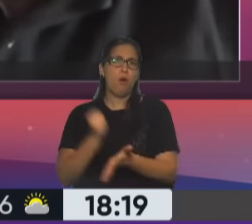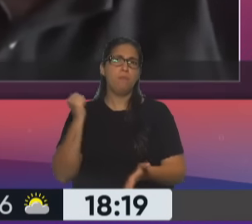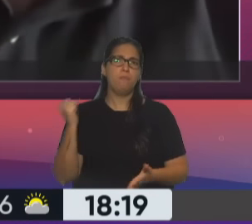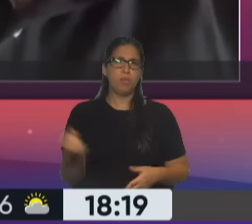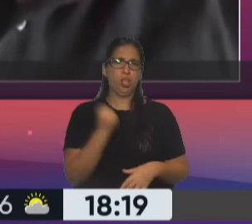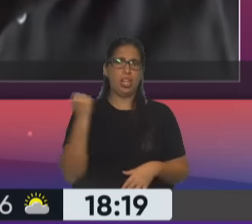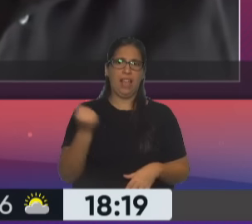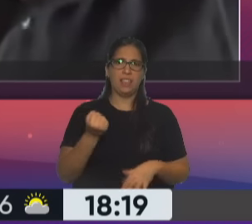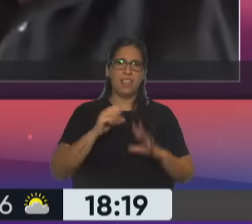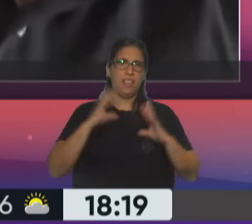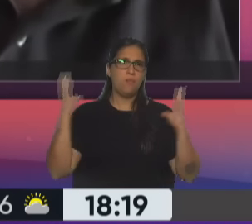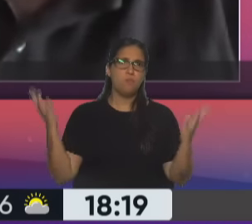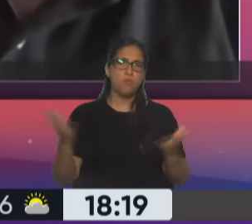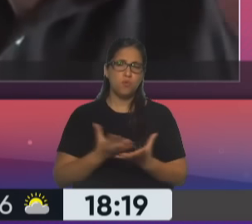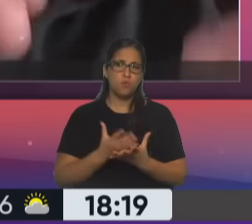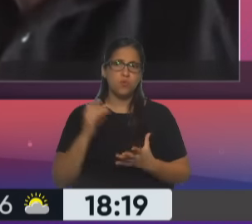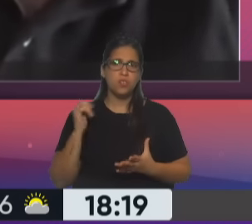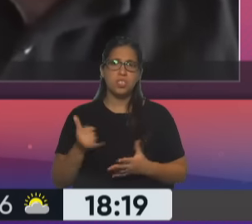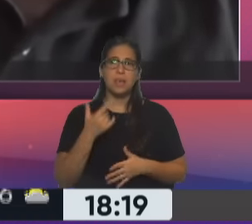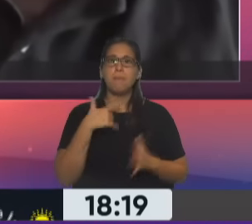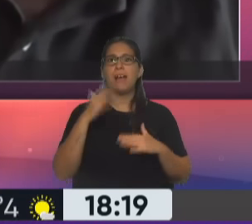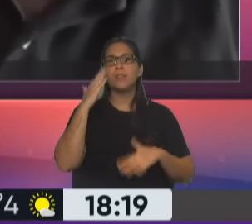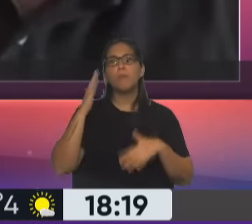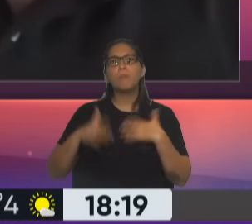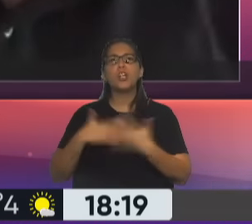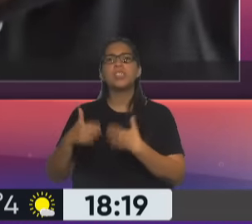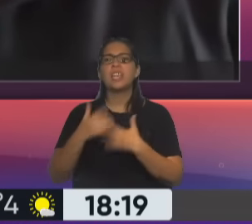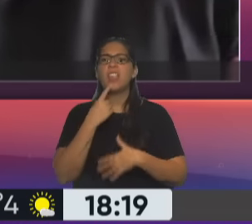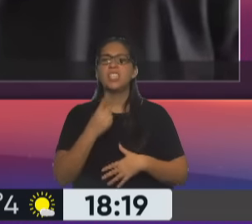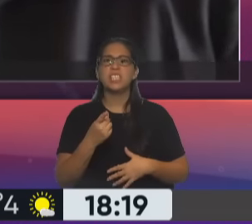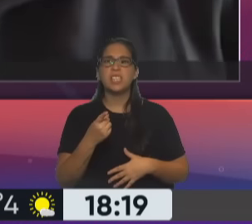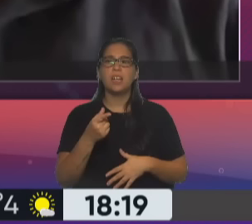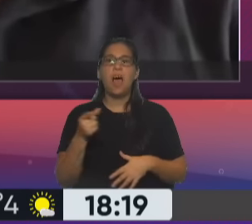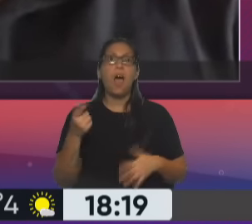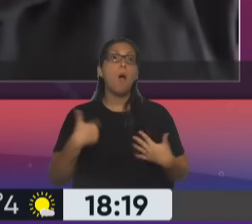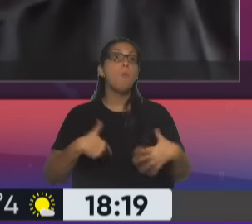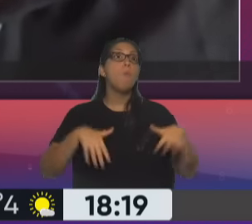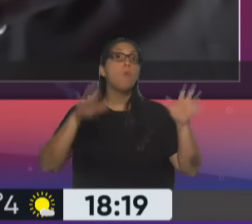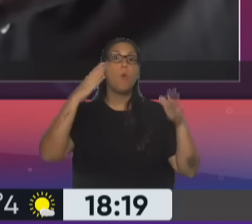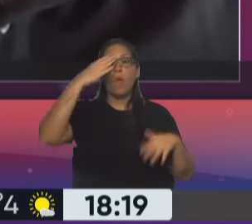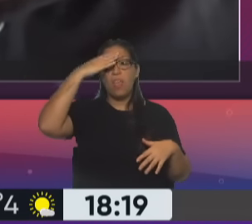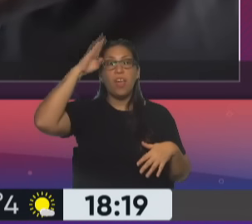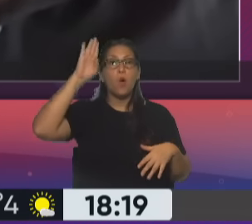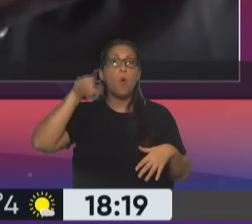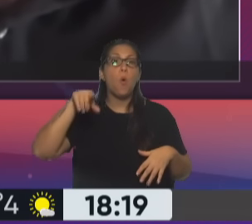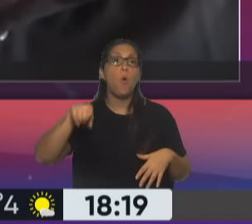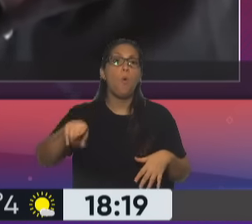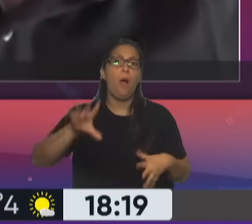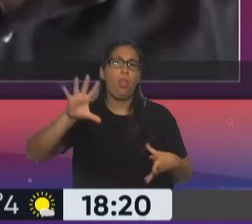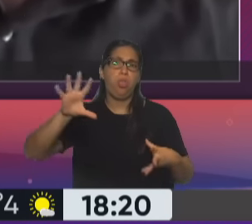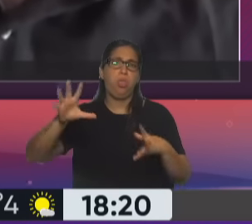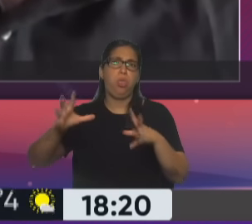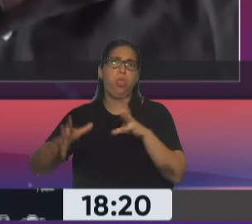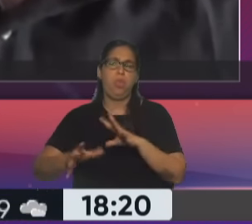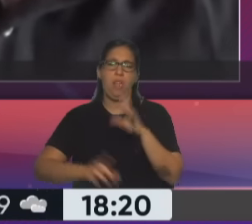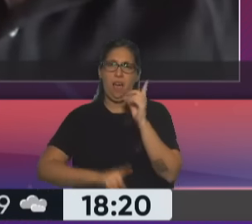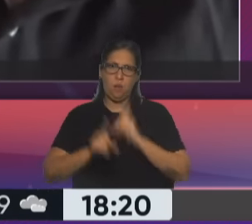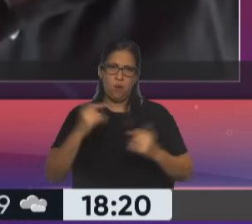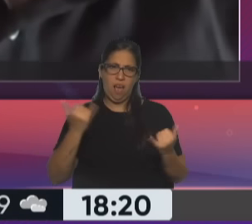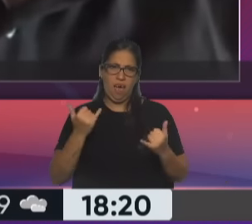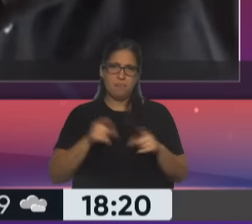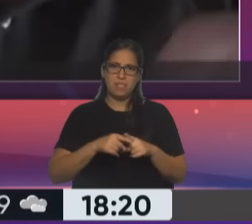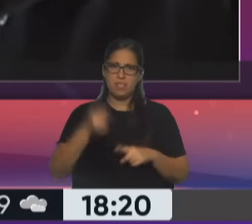nivel mundial, ¿no? El sector que se autodenomina más progresista, si se quiere, como lo que pudo haber sido, todavía quizás con algún fantasma, con algo de lo que